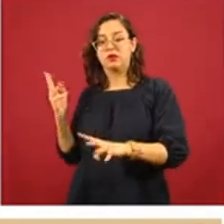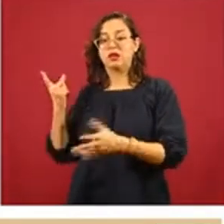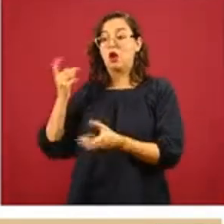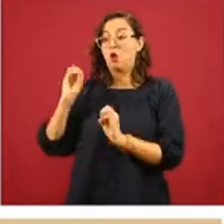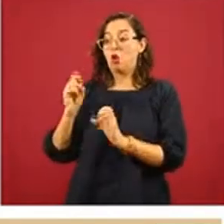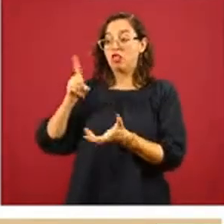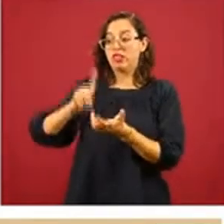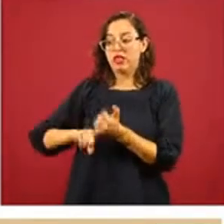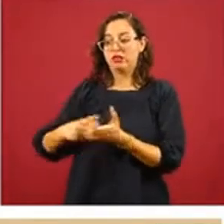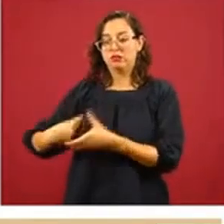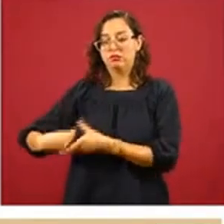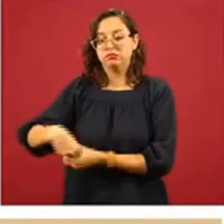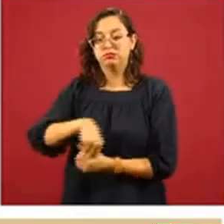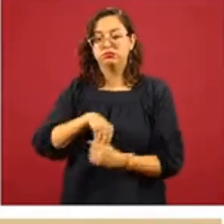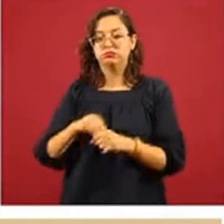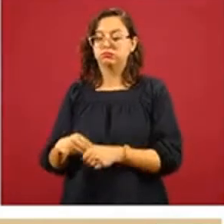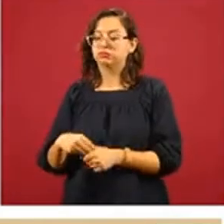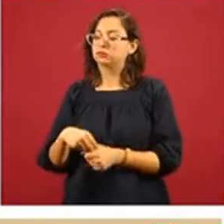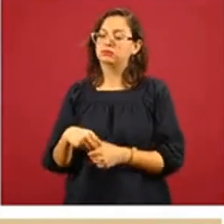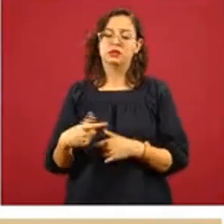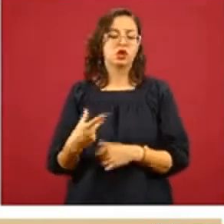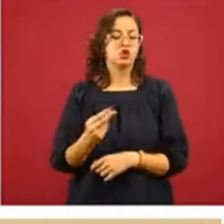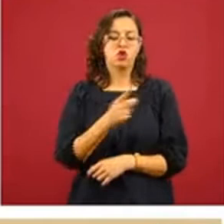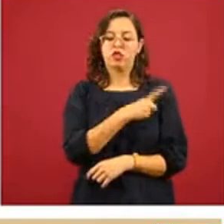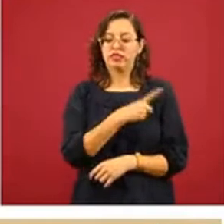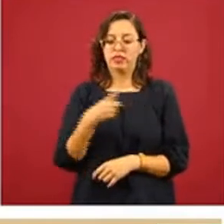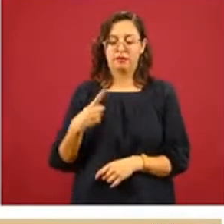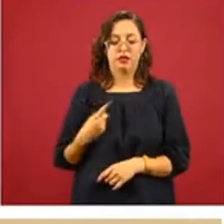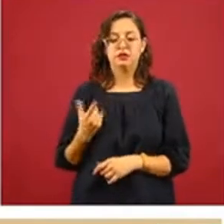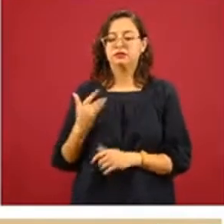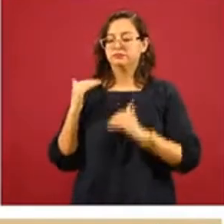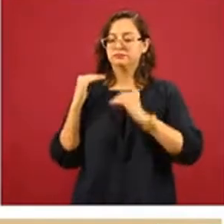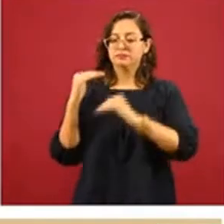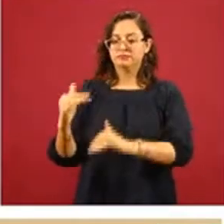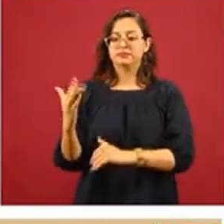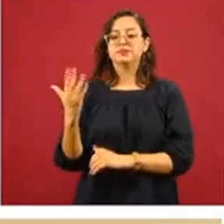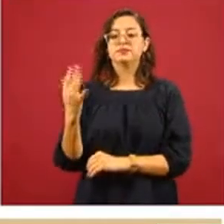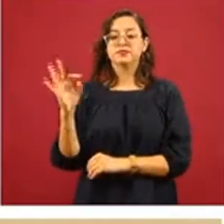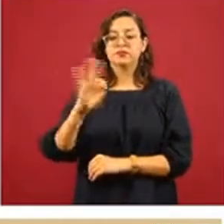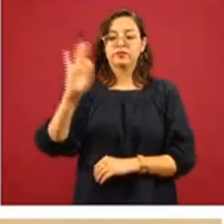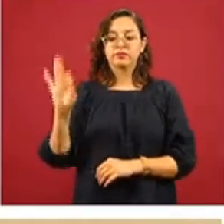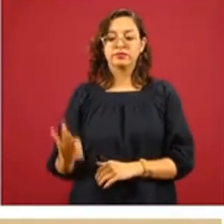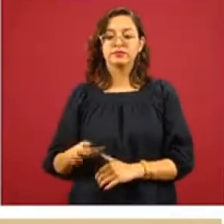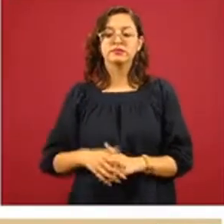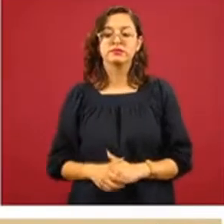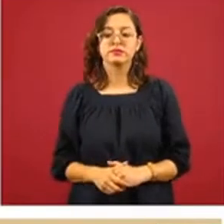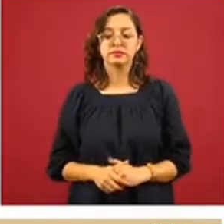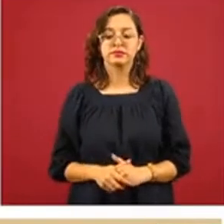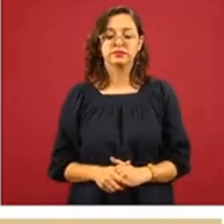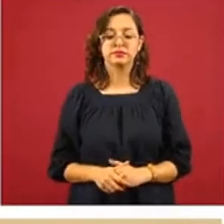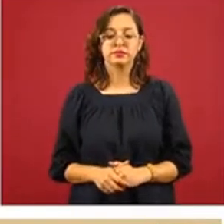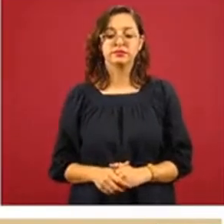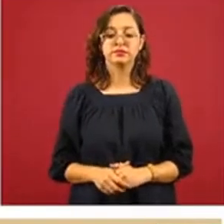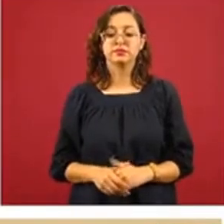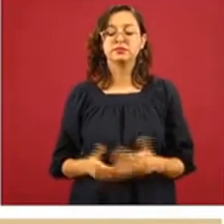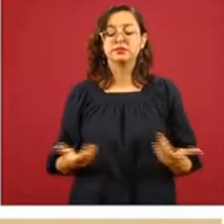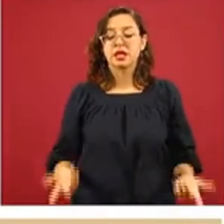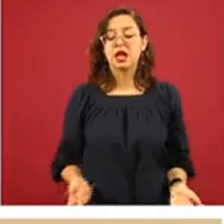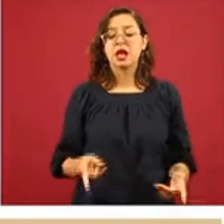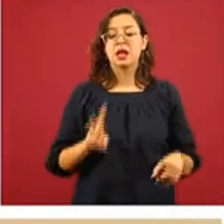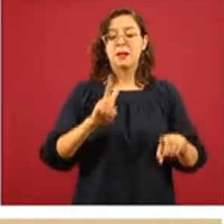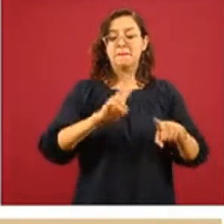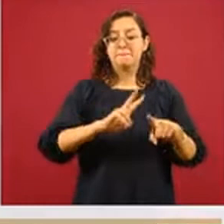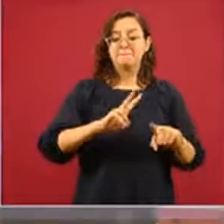al interior y no se pueda cumplir con este aforo de 50%. En el caso de plazas y